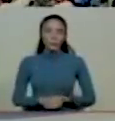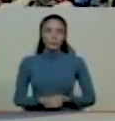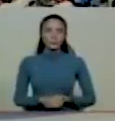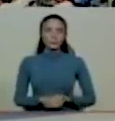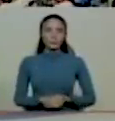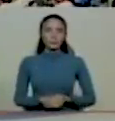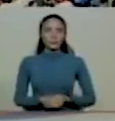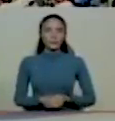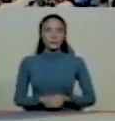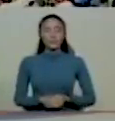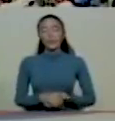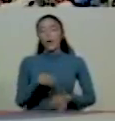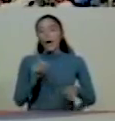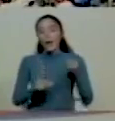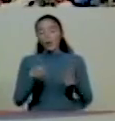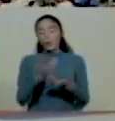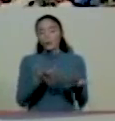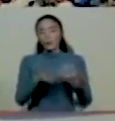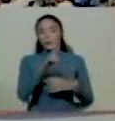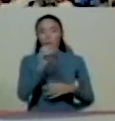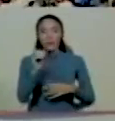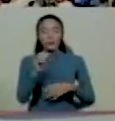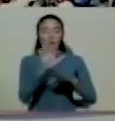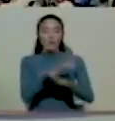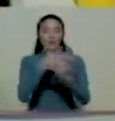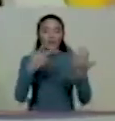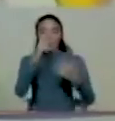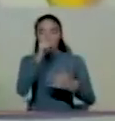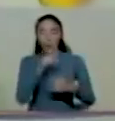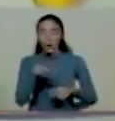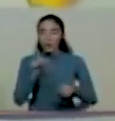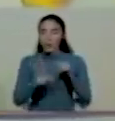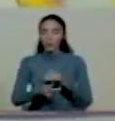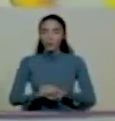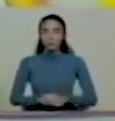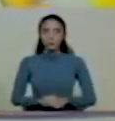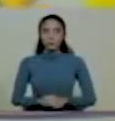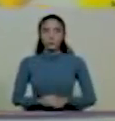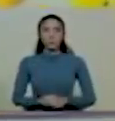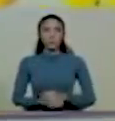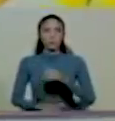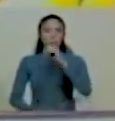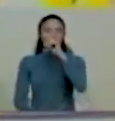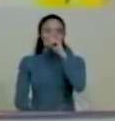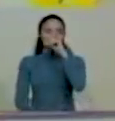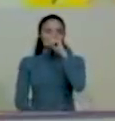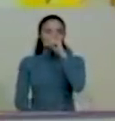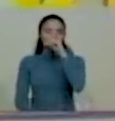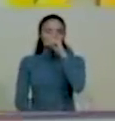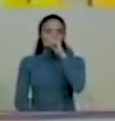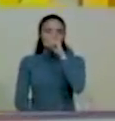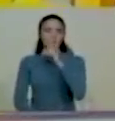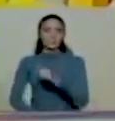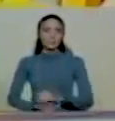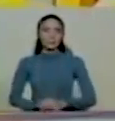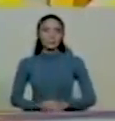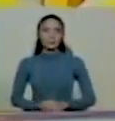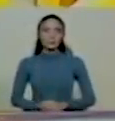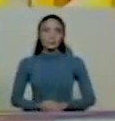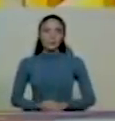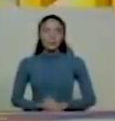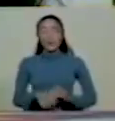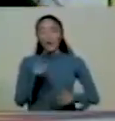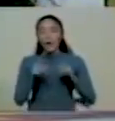o quizás algunos tenían 18 o 20 años. Unos eran niños muy tiernos,